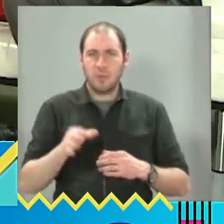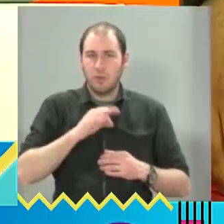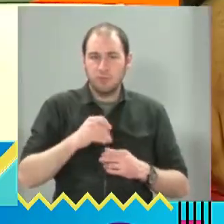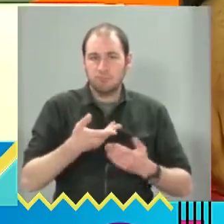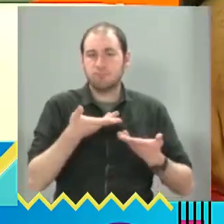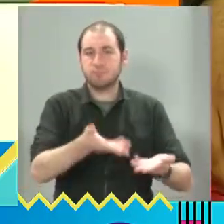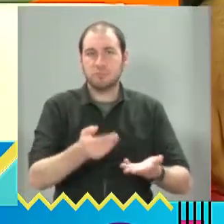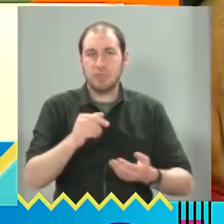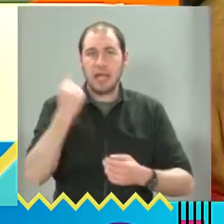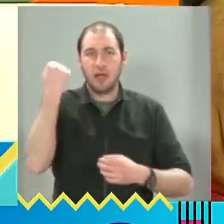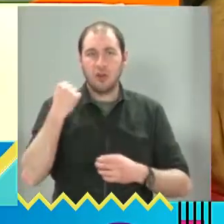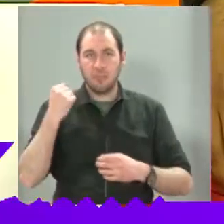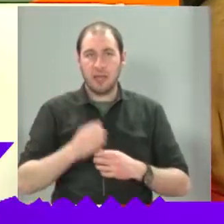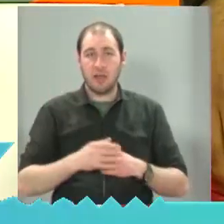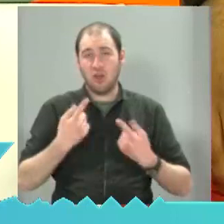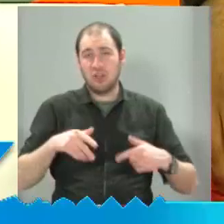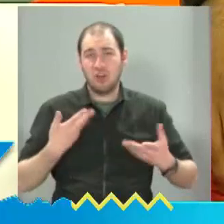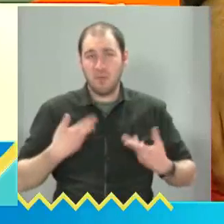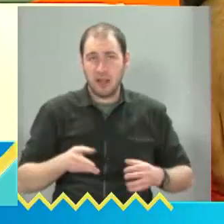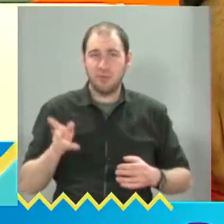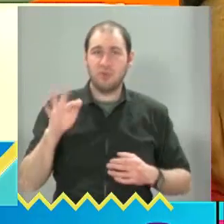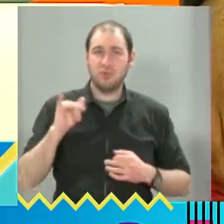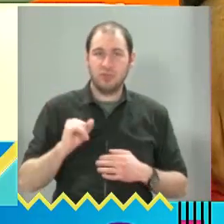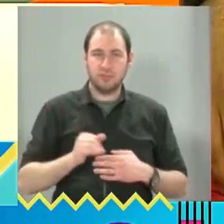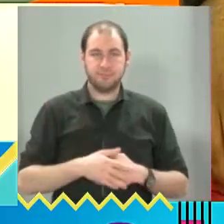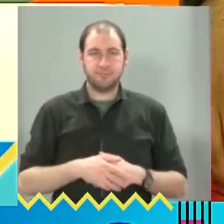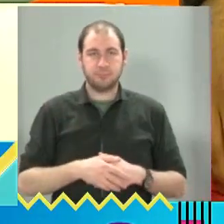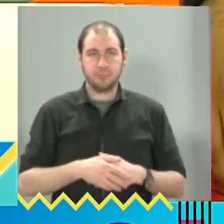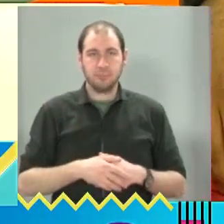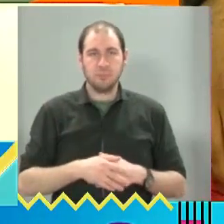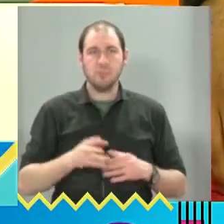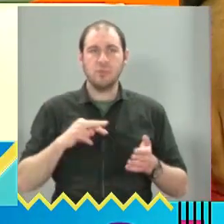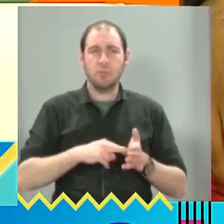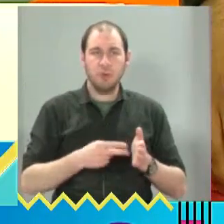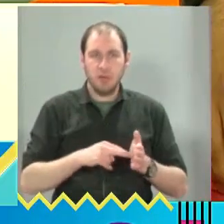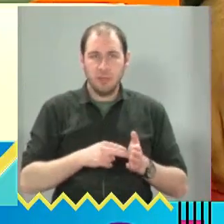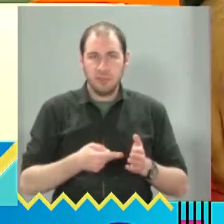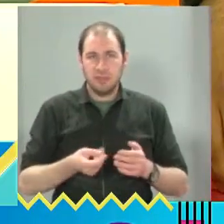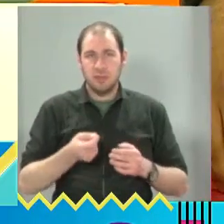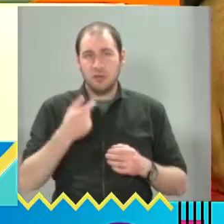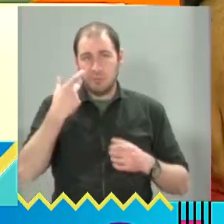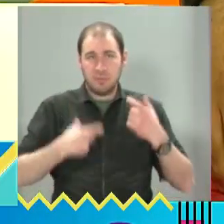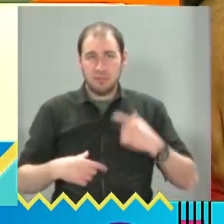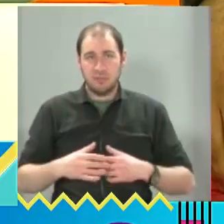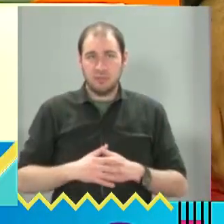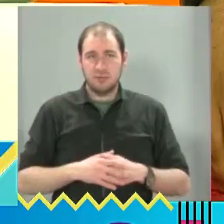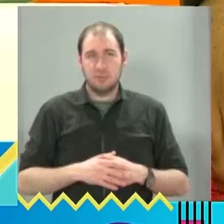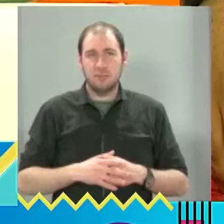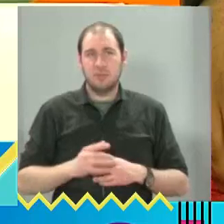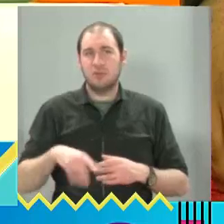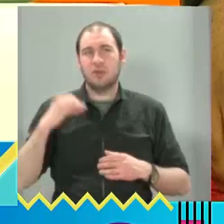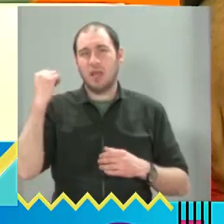a la realidad, la economía del cotidiano, del día a día, ¿no? Con problemas que tenemos como seres humanos, no como